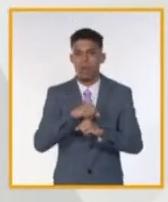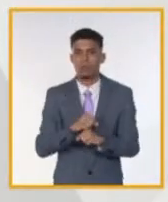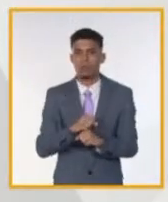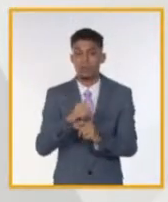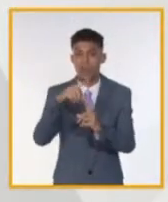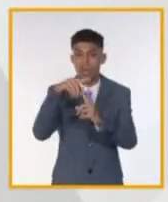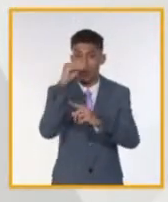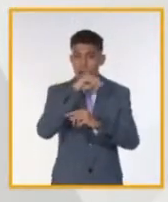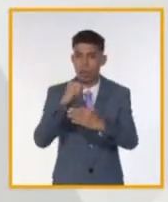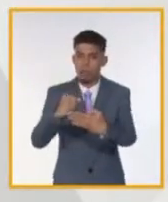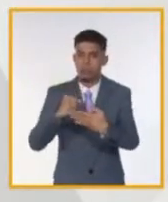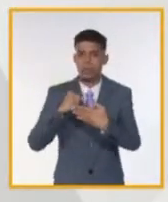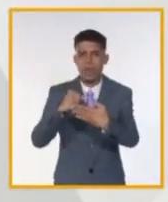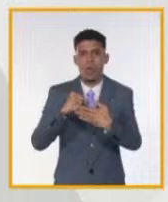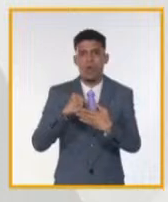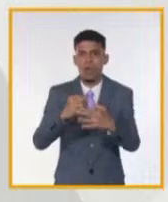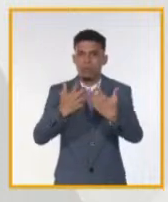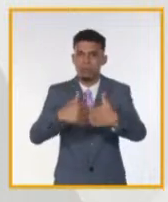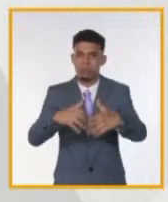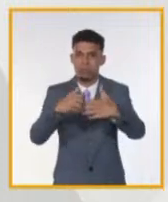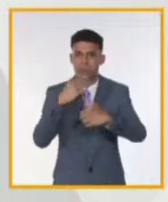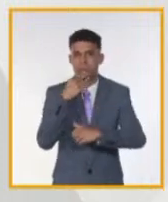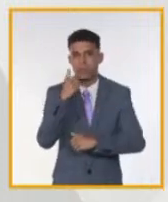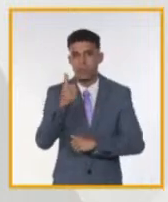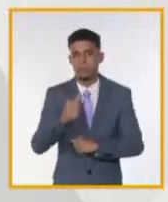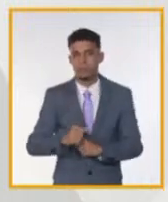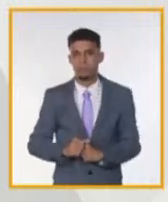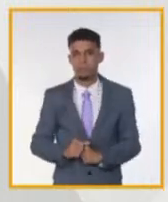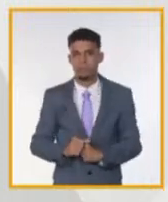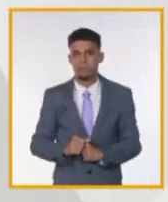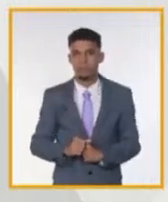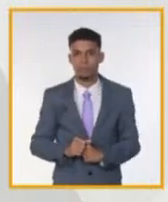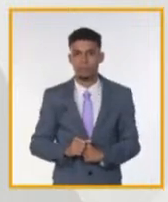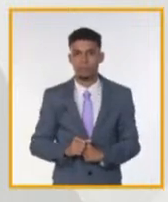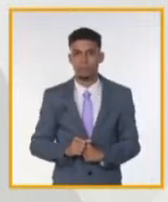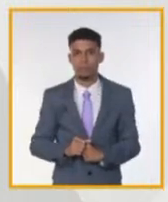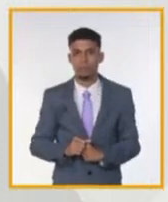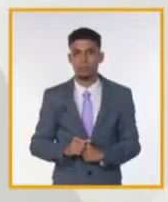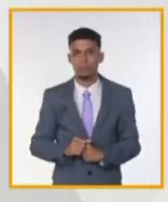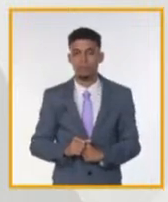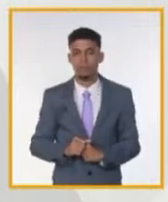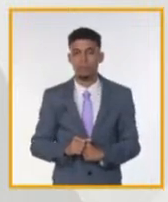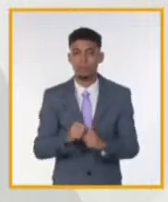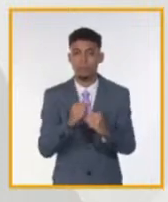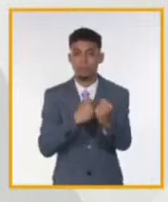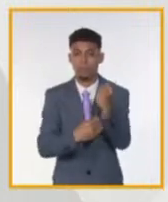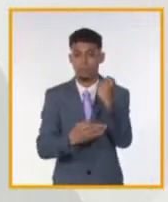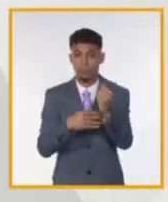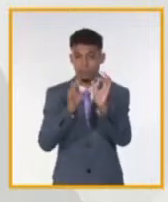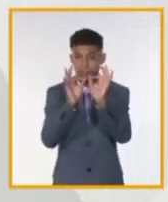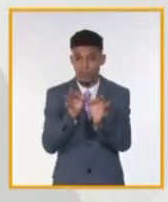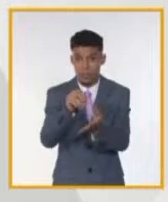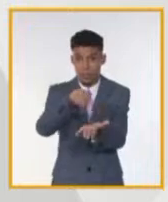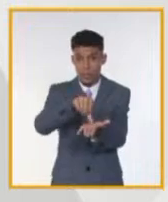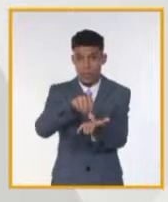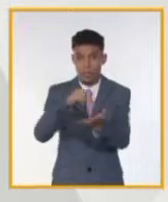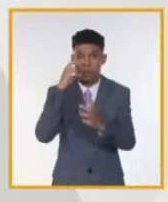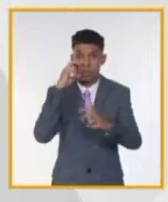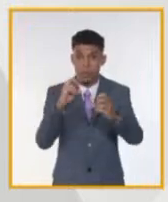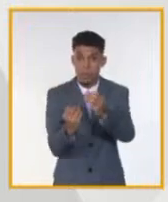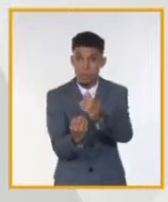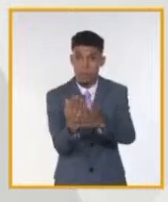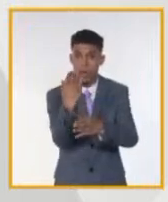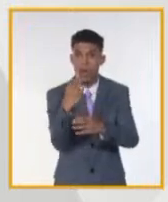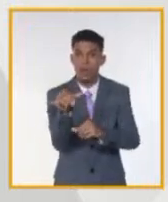minerales. Y no quiero de aquí excluir ningún mineral, porque realmente cuando el CIPIN surge, el CIPIN también